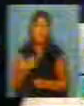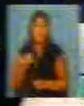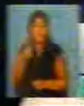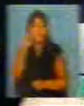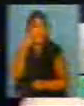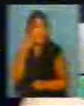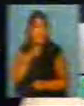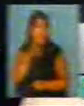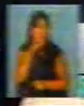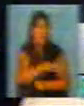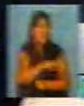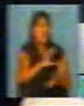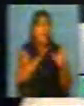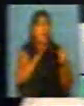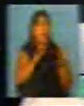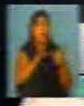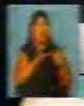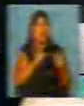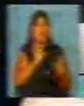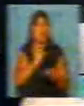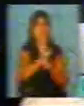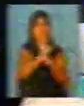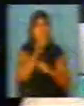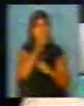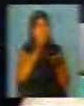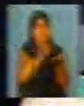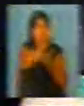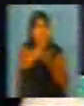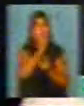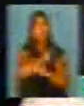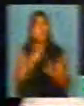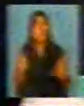no lo que viene es la liquidación y lo que viene es 1.000 trabajadores en la calle.